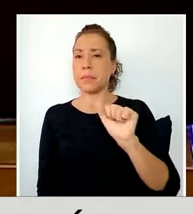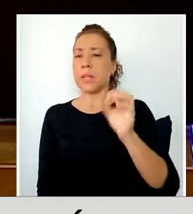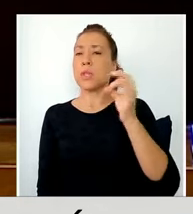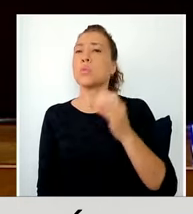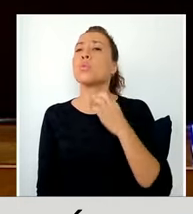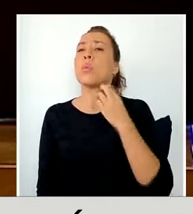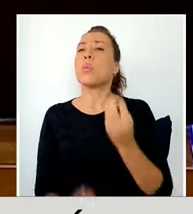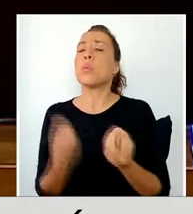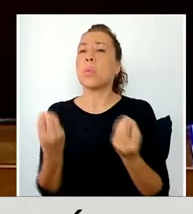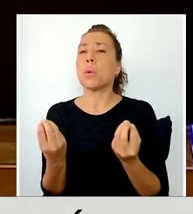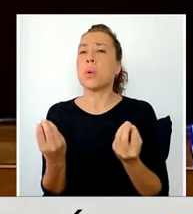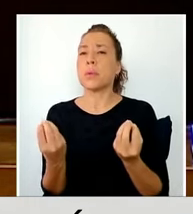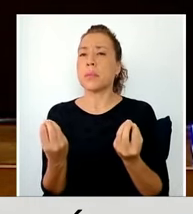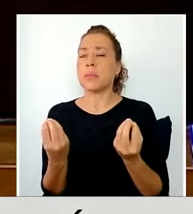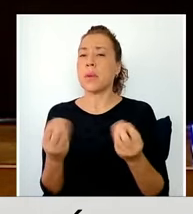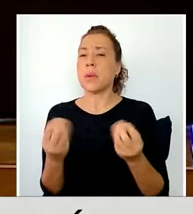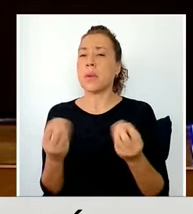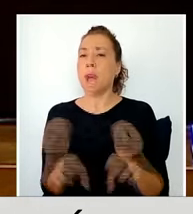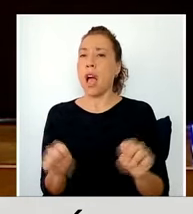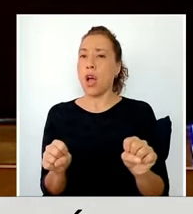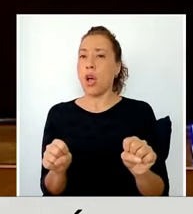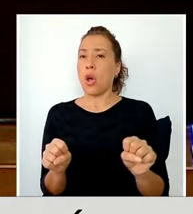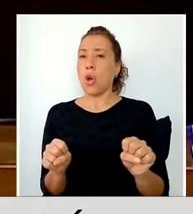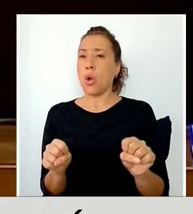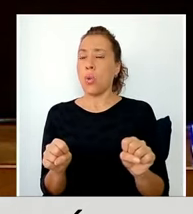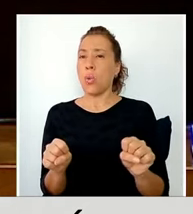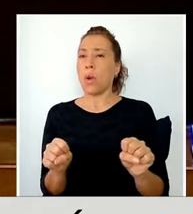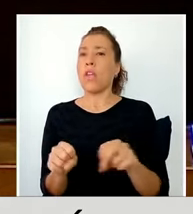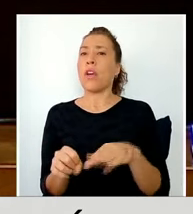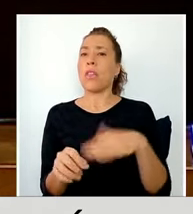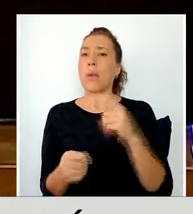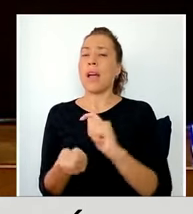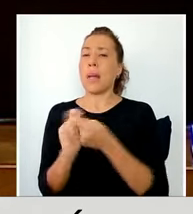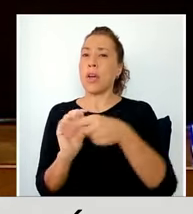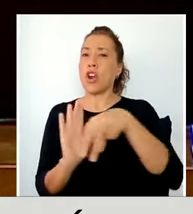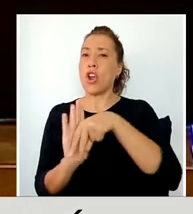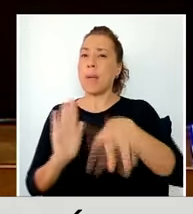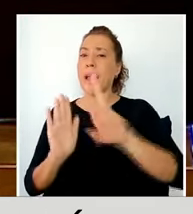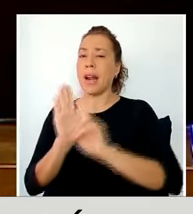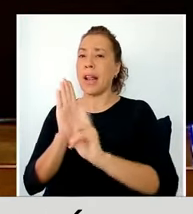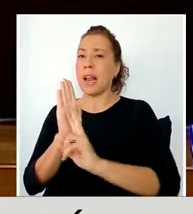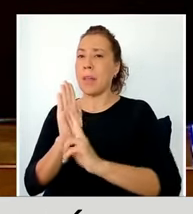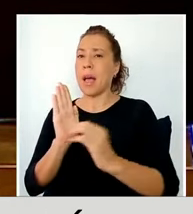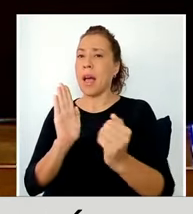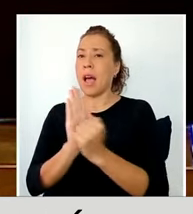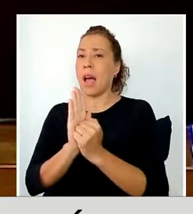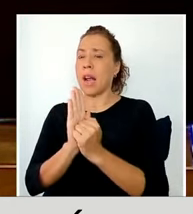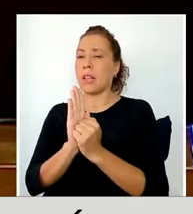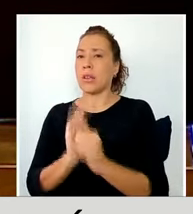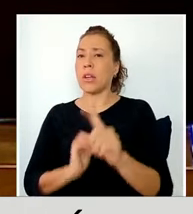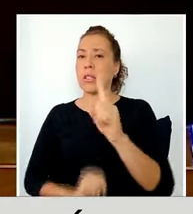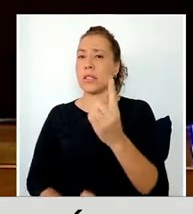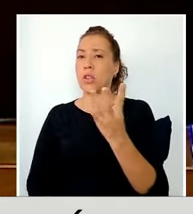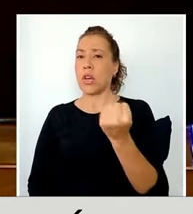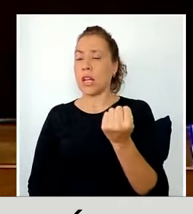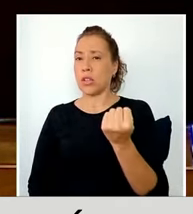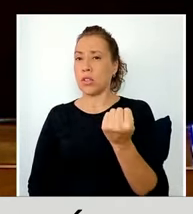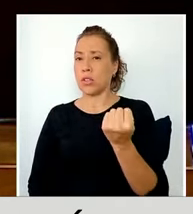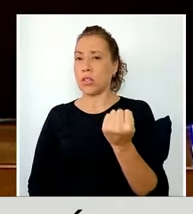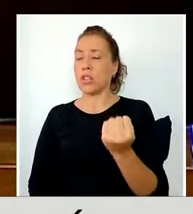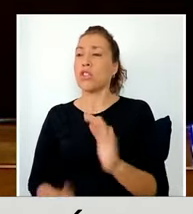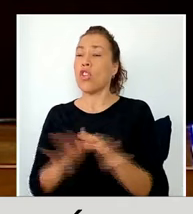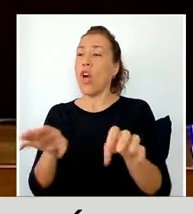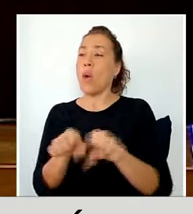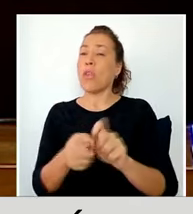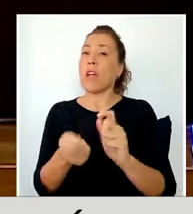el acuerdo que teníamos modificada una norma del reglamento el artículo 114 como todo acuerdo que modifica una